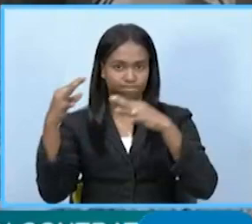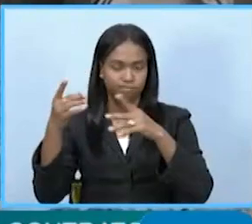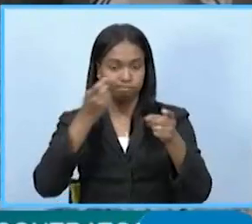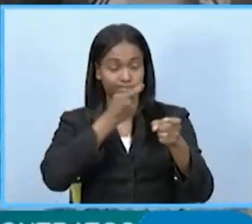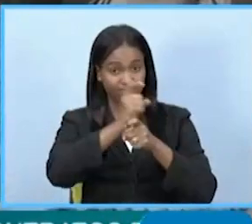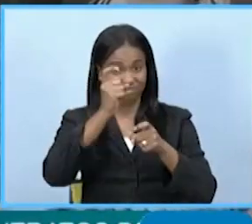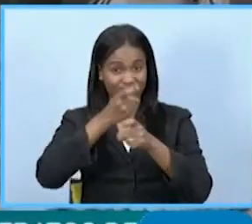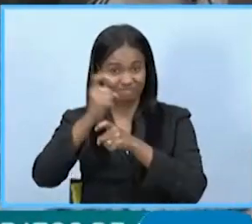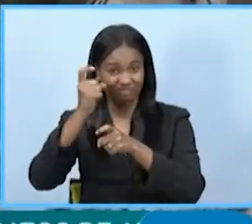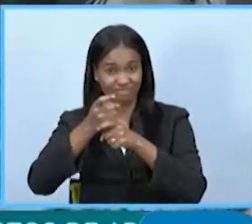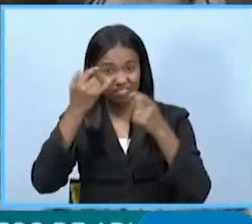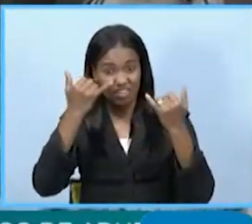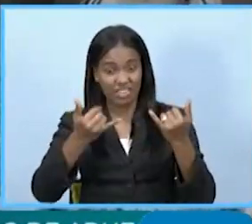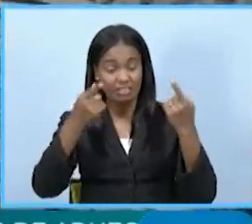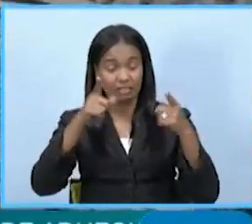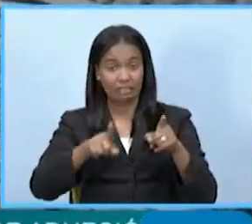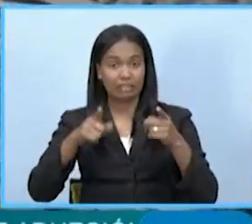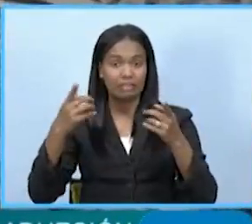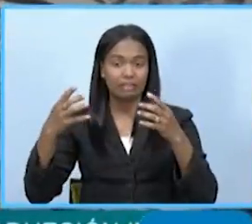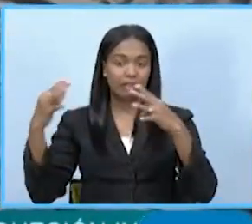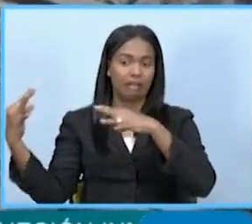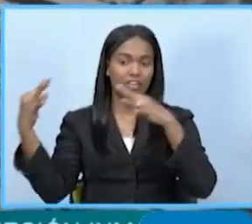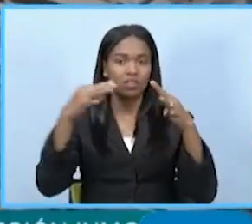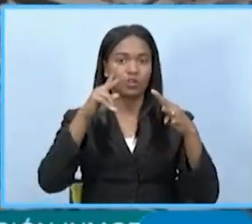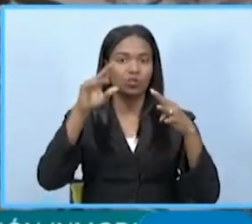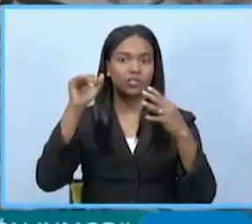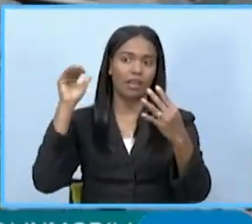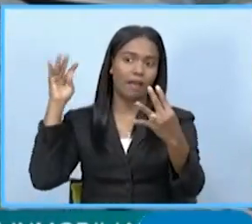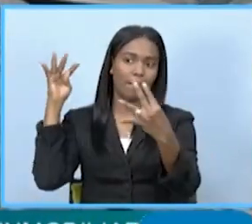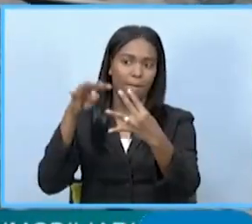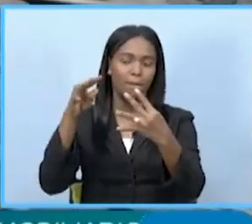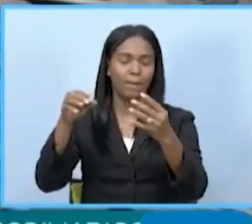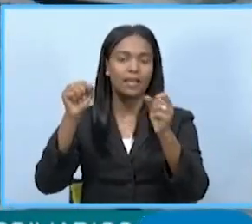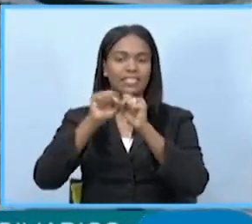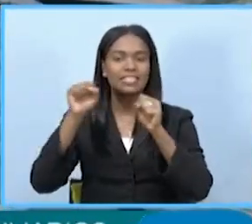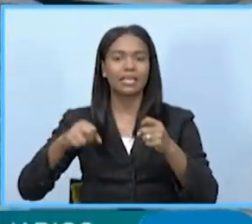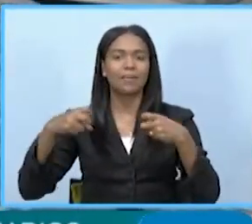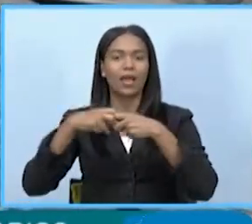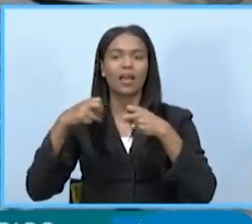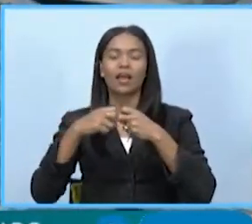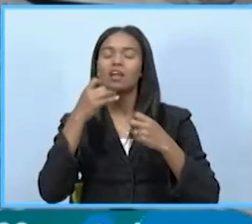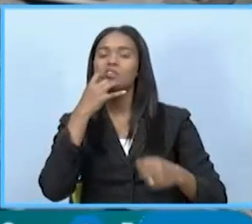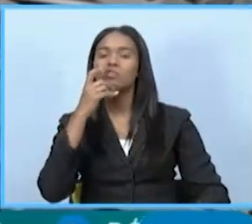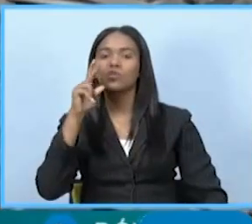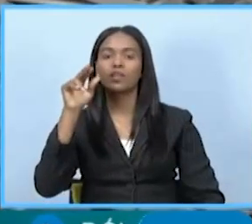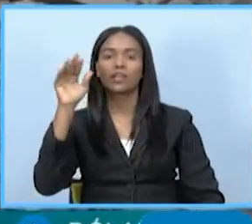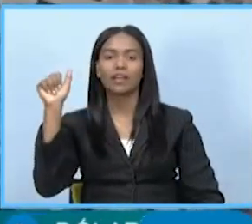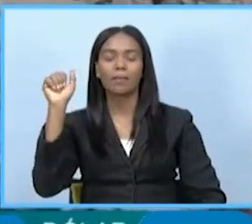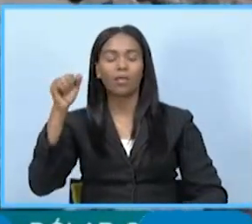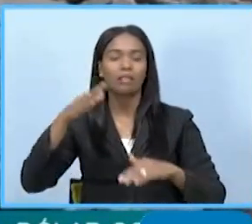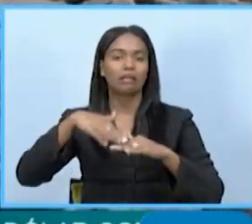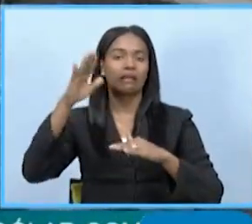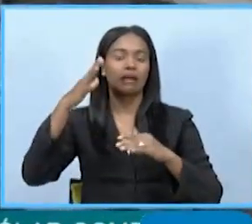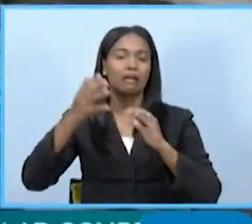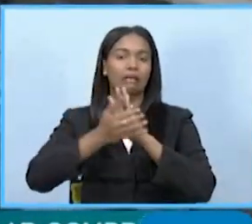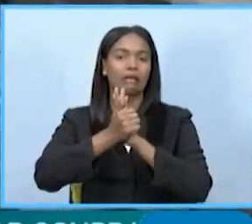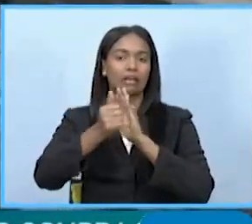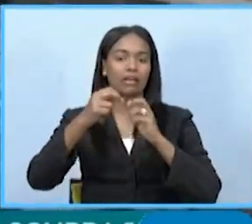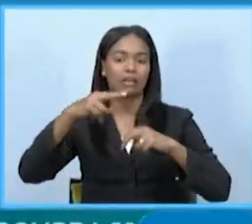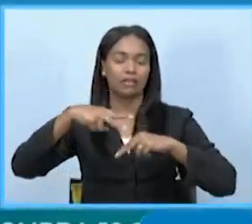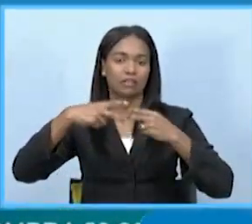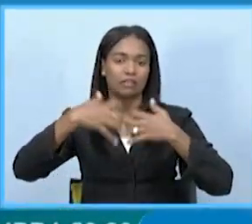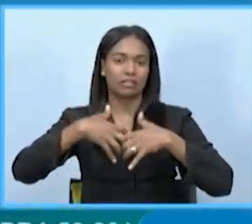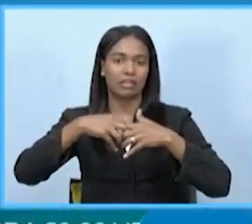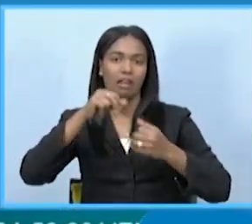daños que están infligiendo los ataques rusos al sistema eléctrico ucraniano podrían sobrepasar la capacidad de reparación.